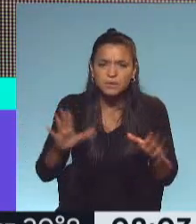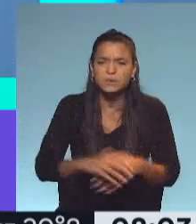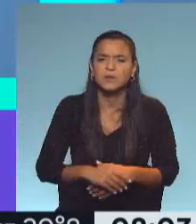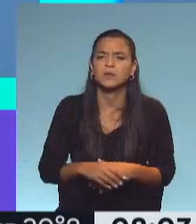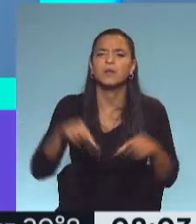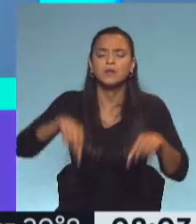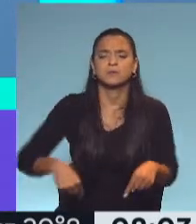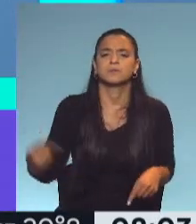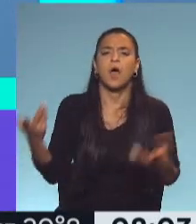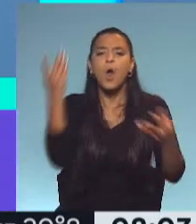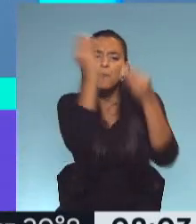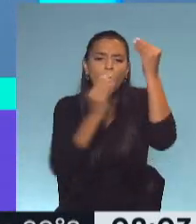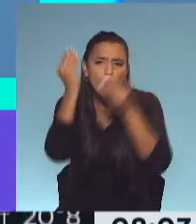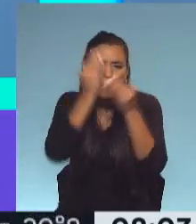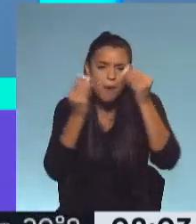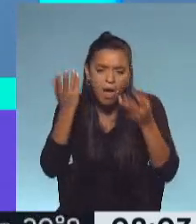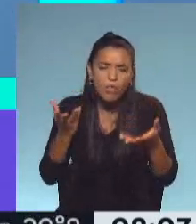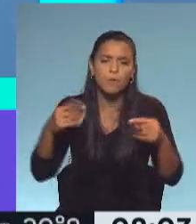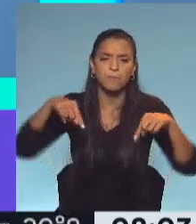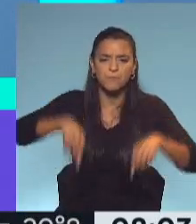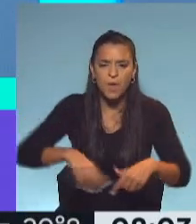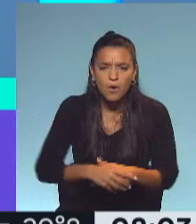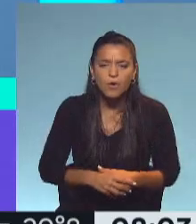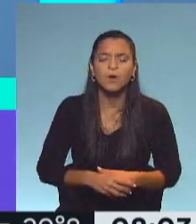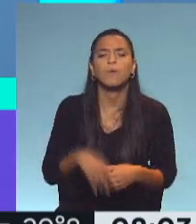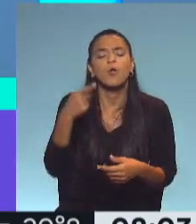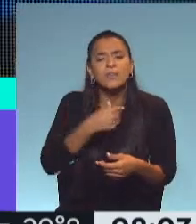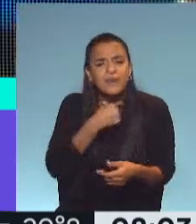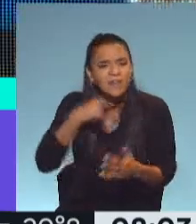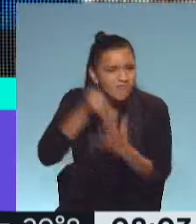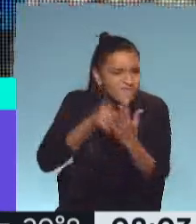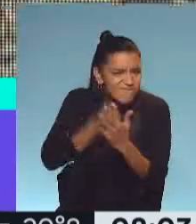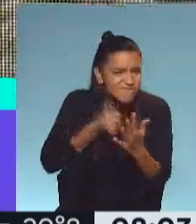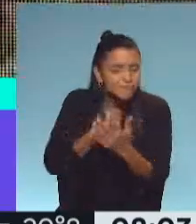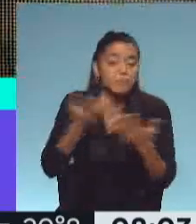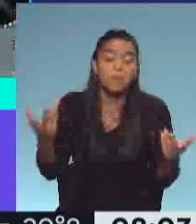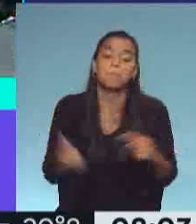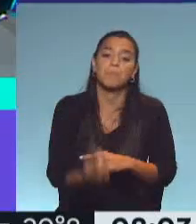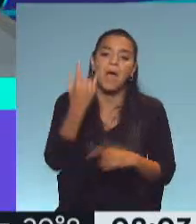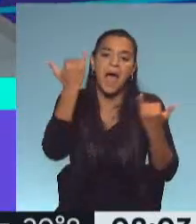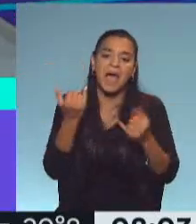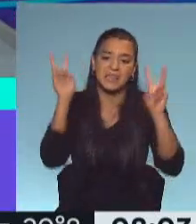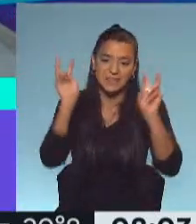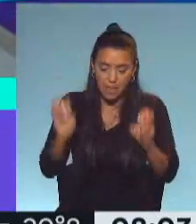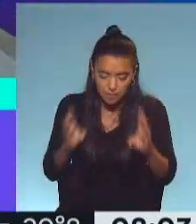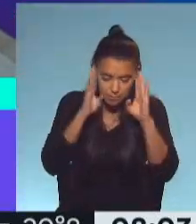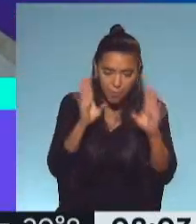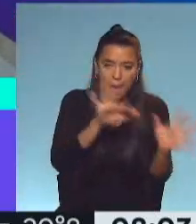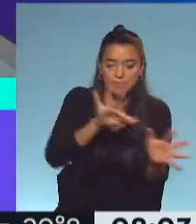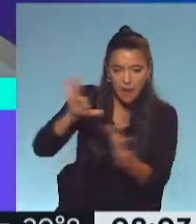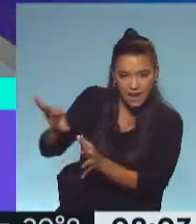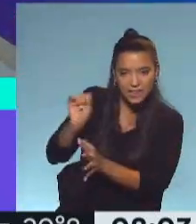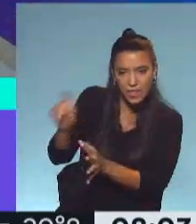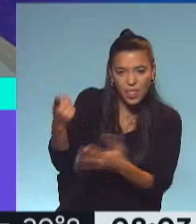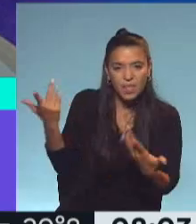gobierno considera... por intentar... Bueno, en principio hay otras cuestiones que atender al margen de